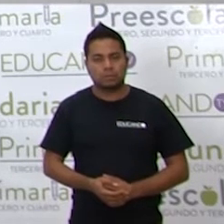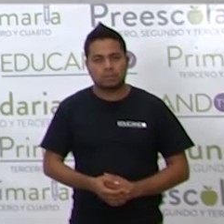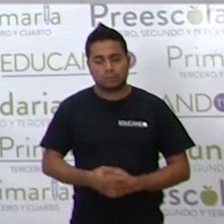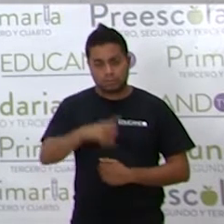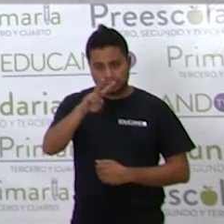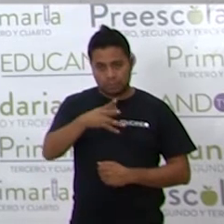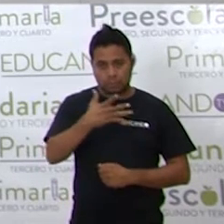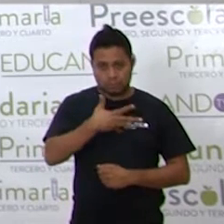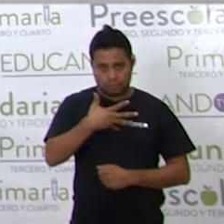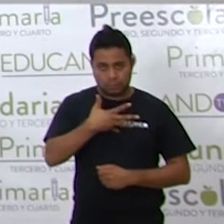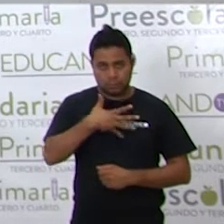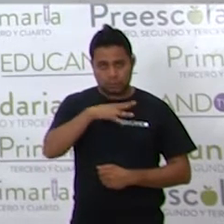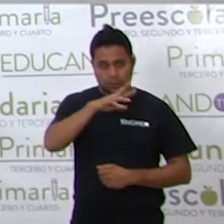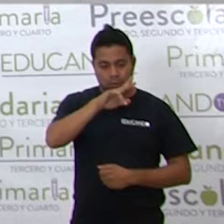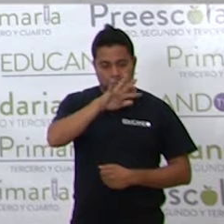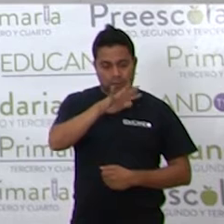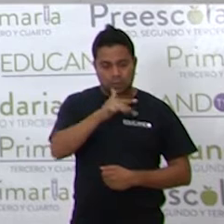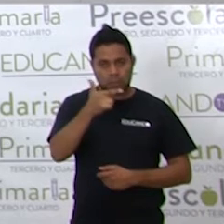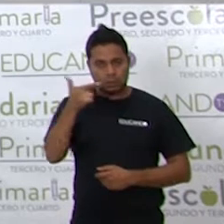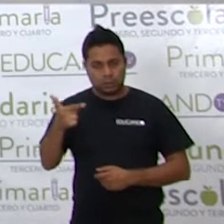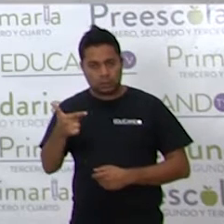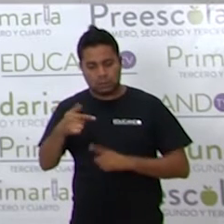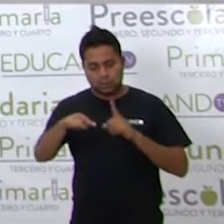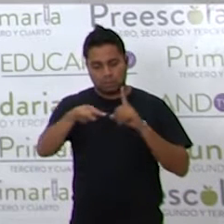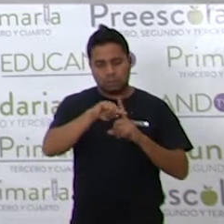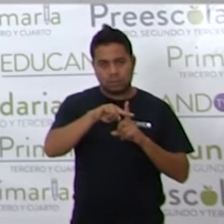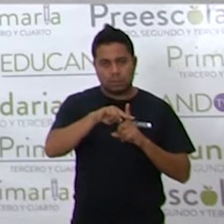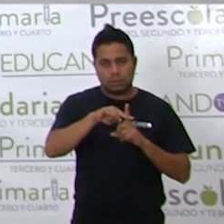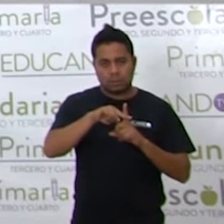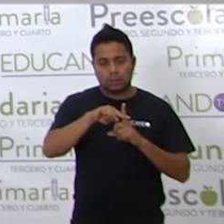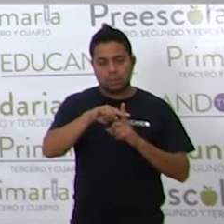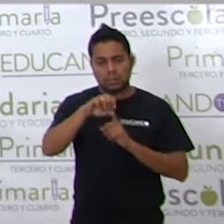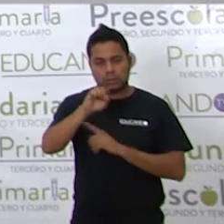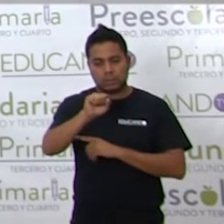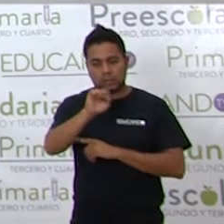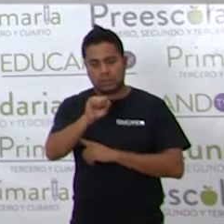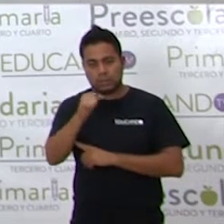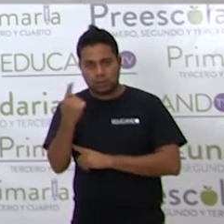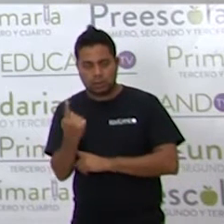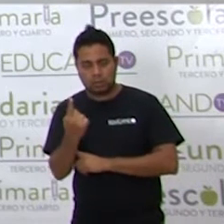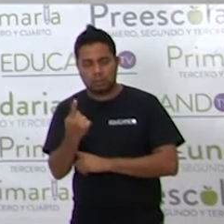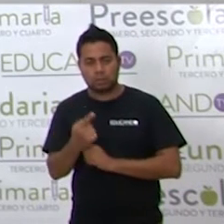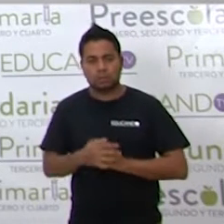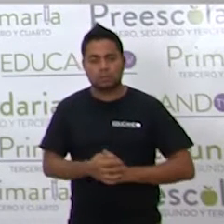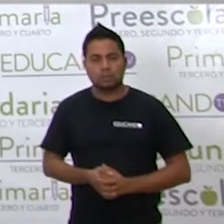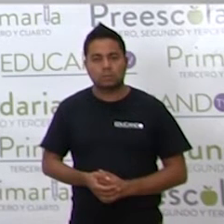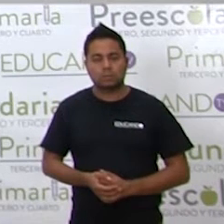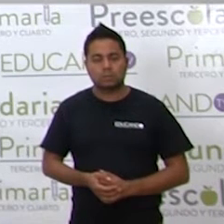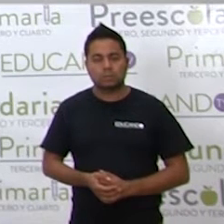Tenemos 57 más 61,